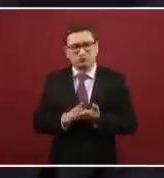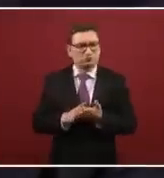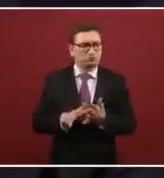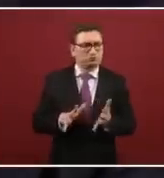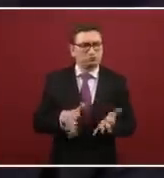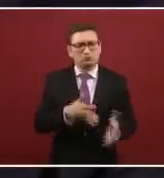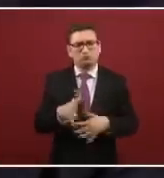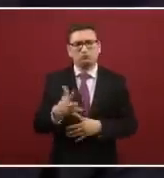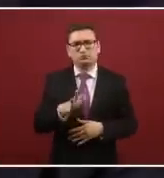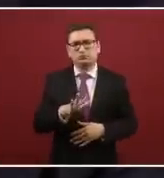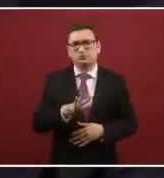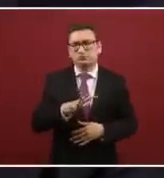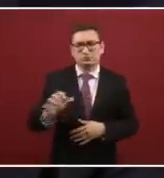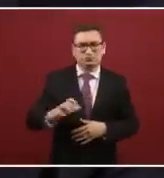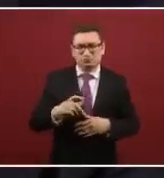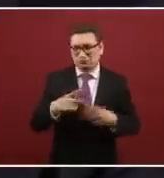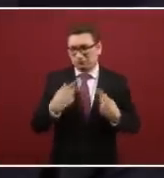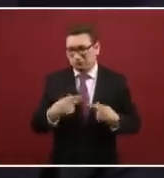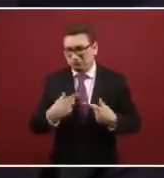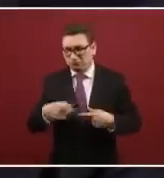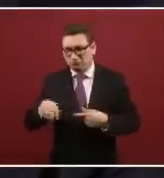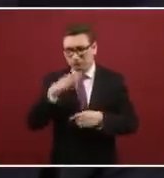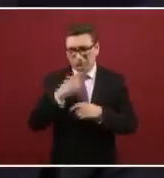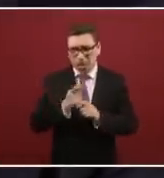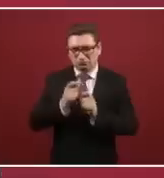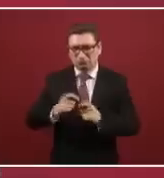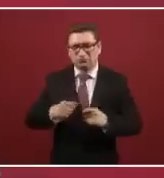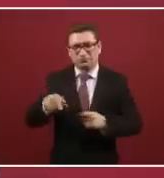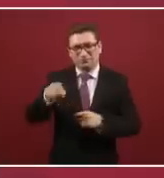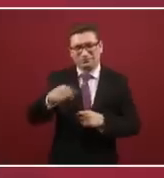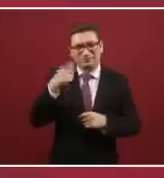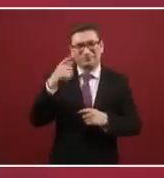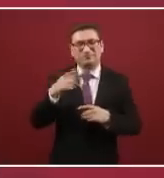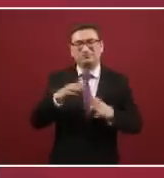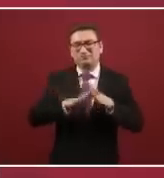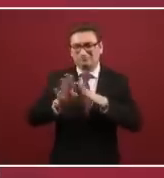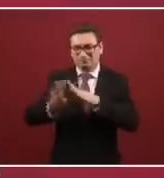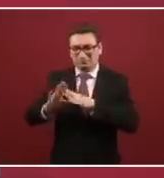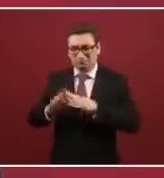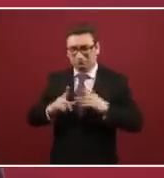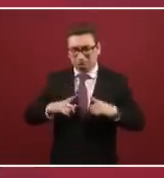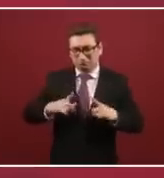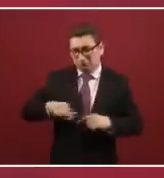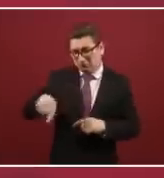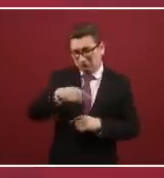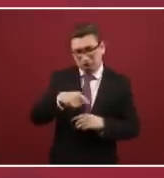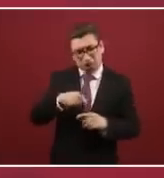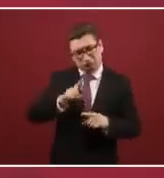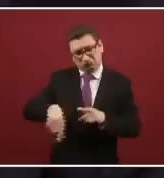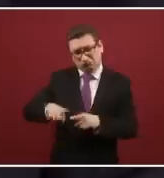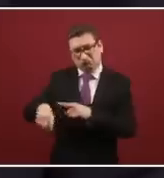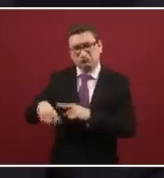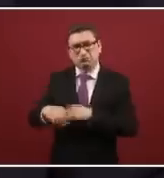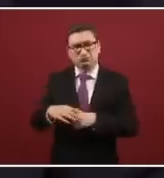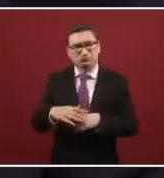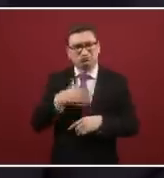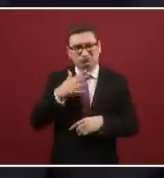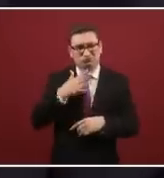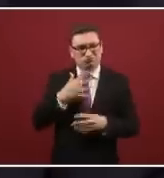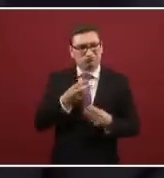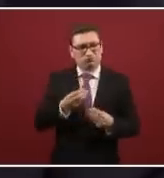alrededor de 500 agentes de migración. Y no se